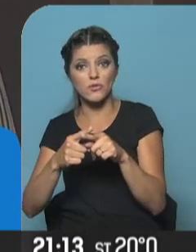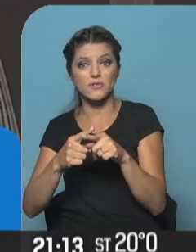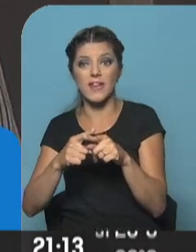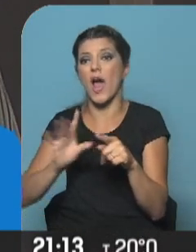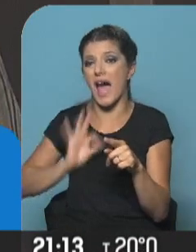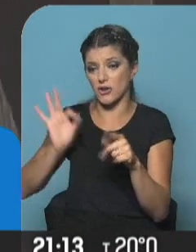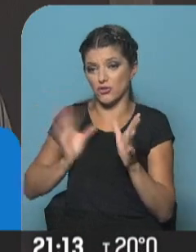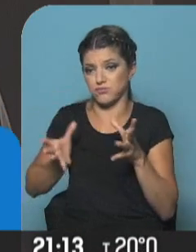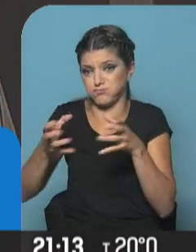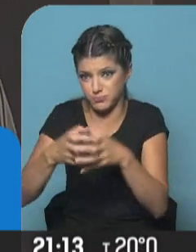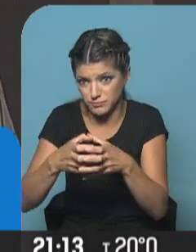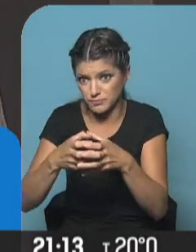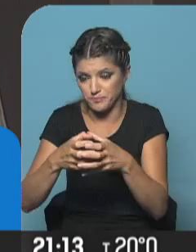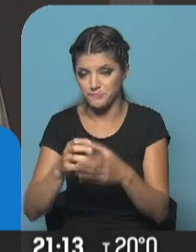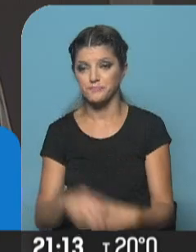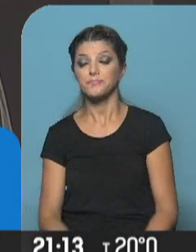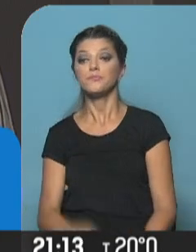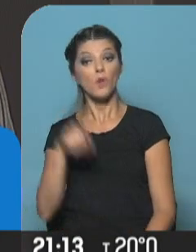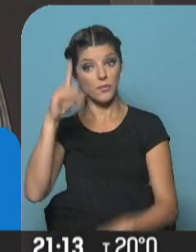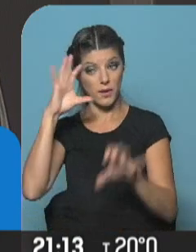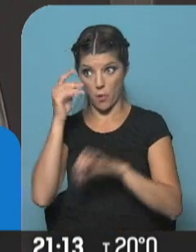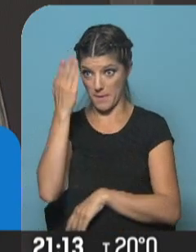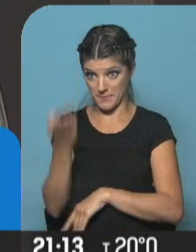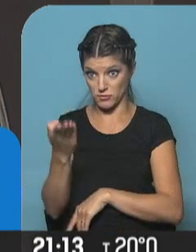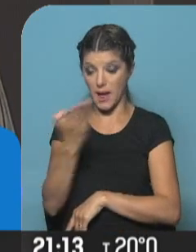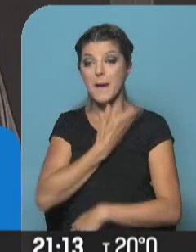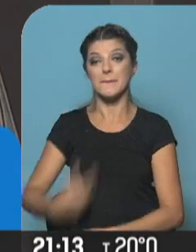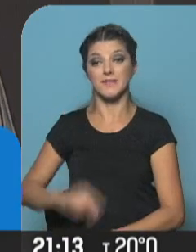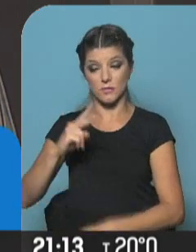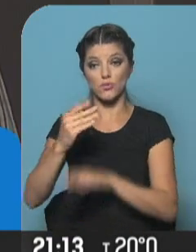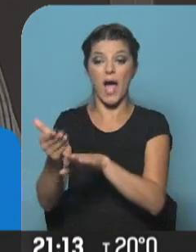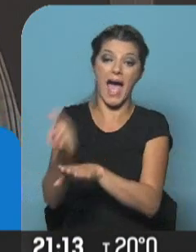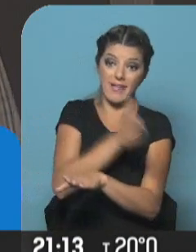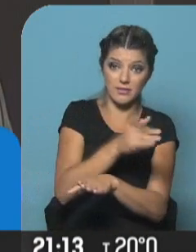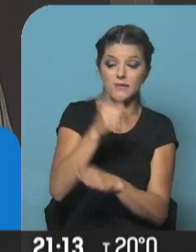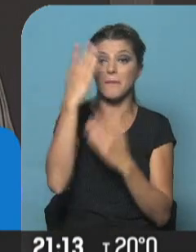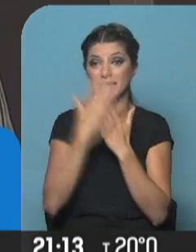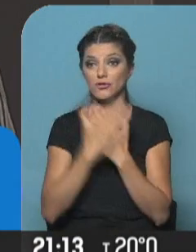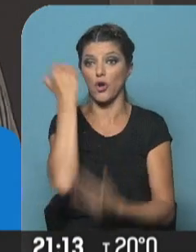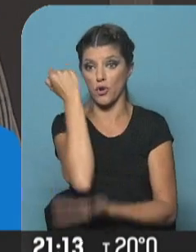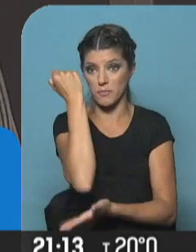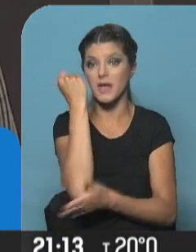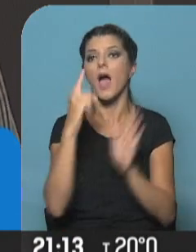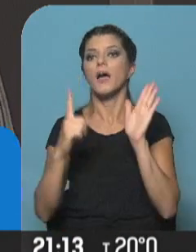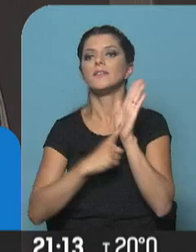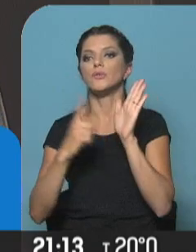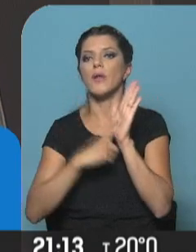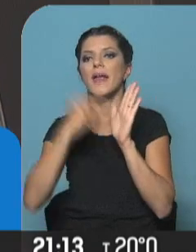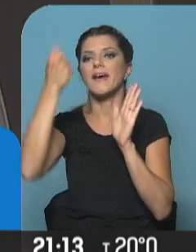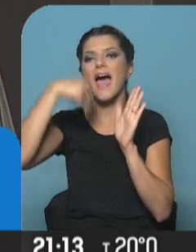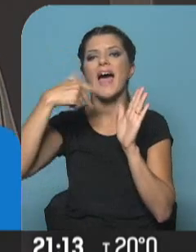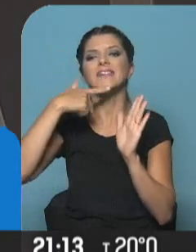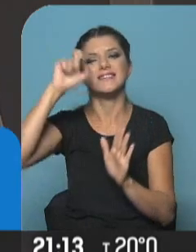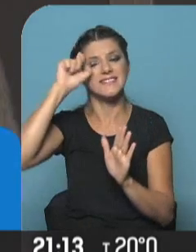tiempo. Recordemos que Amadou Boudou, antes de ser vicepresidente de la Nación, fue ministro de Economía, titular del ANSES, es decir, cargos muy